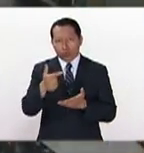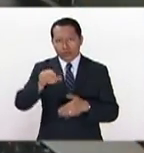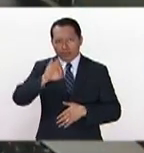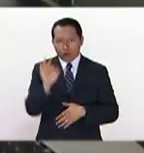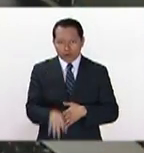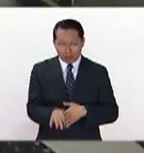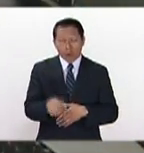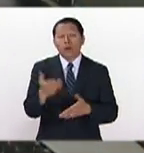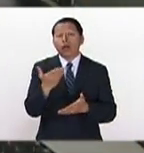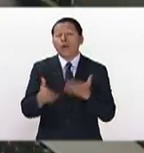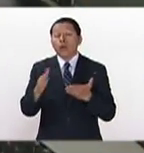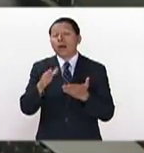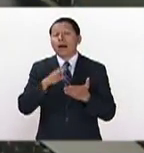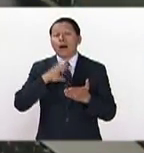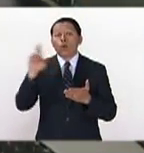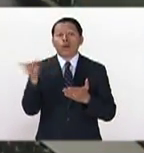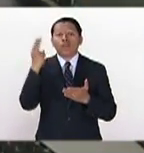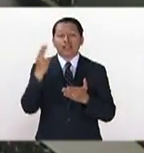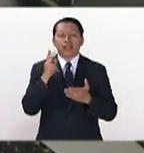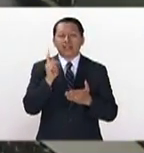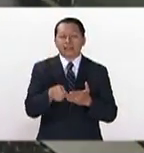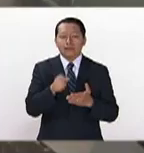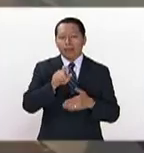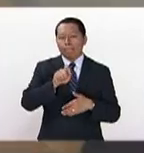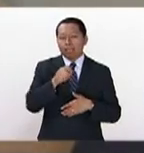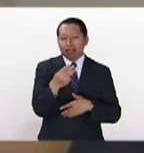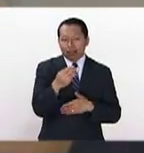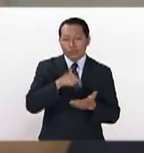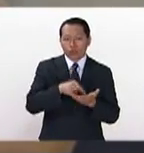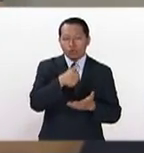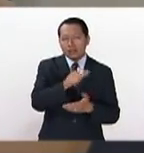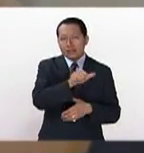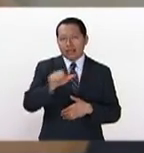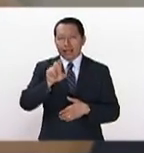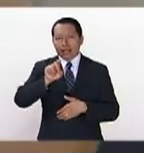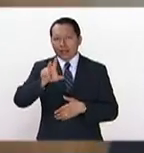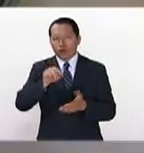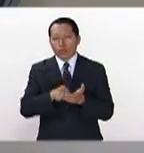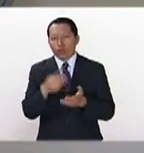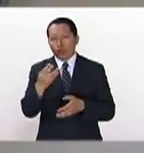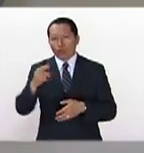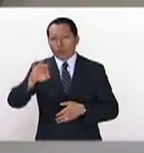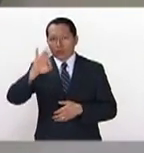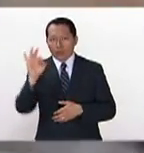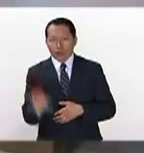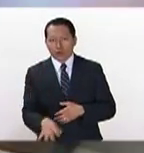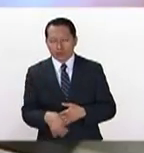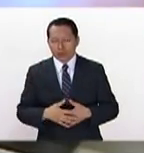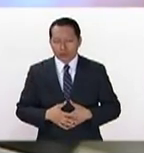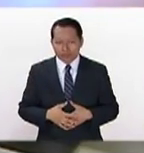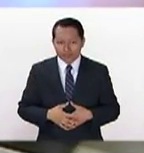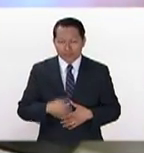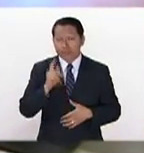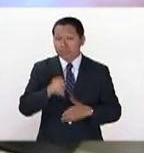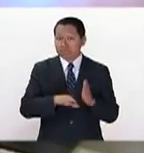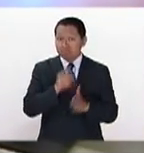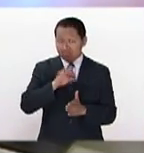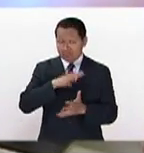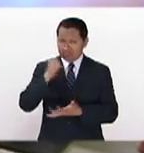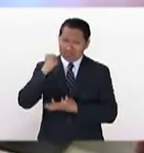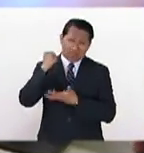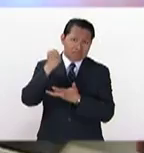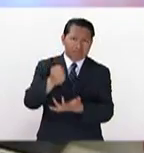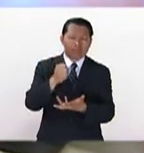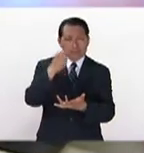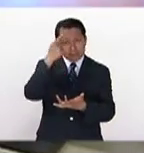85.7%, mientras que en el nivel superior pasó del 23.6 a 38.4%. Destacó la inversión